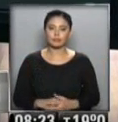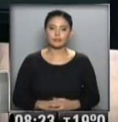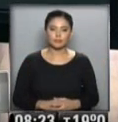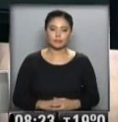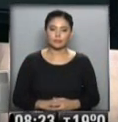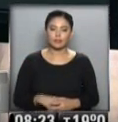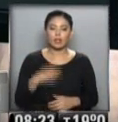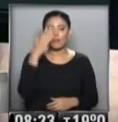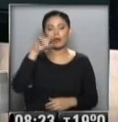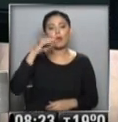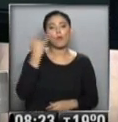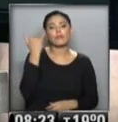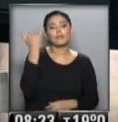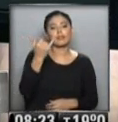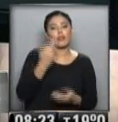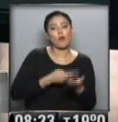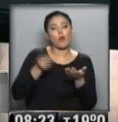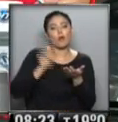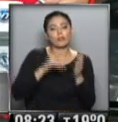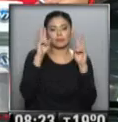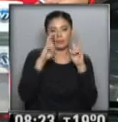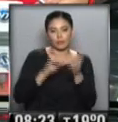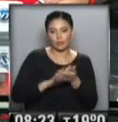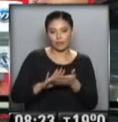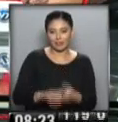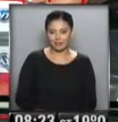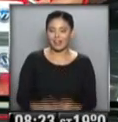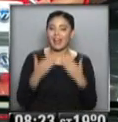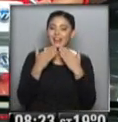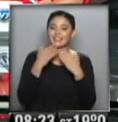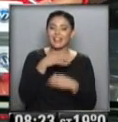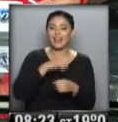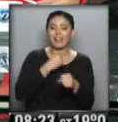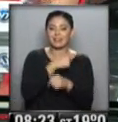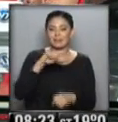visionfutura@tvpublica.com.ar y nos vemos el jueves que viene con una nueva investigación. Gracias, Tomás. Hasta la semana que viene. Chau, Tomás.